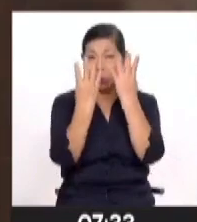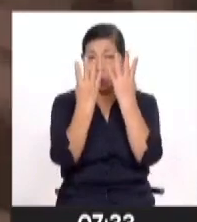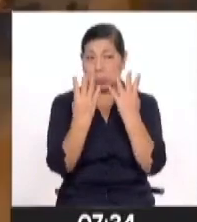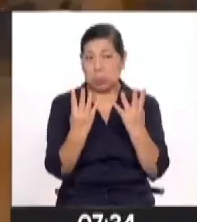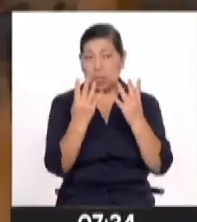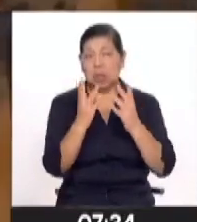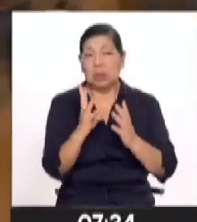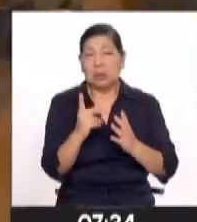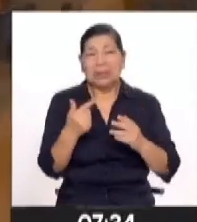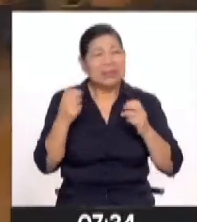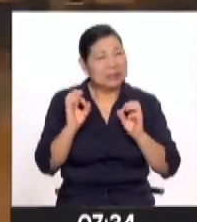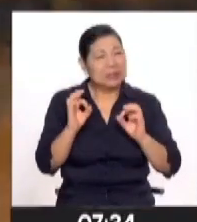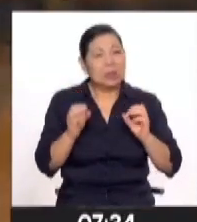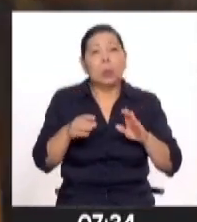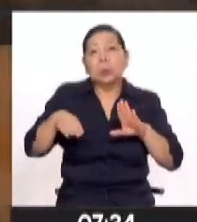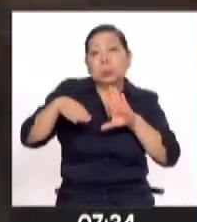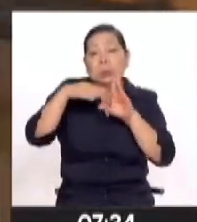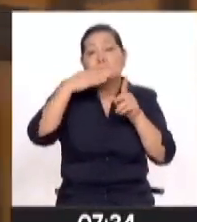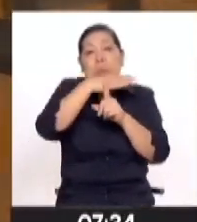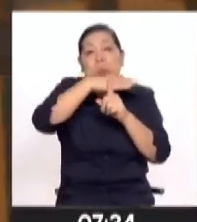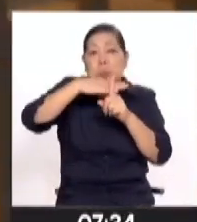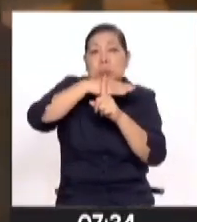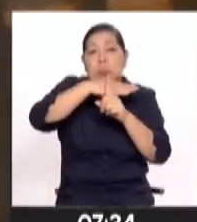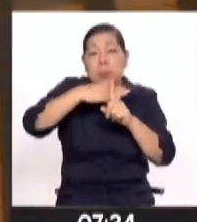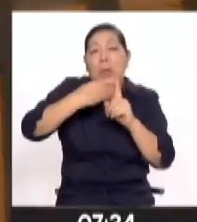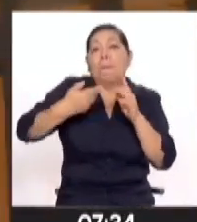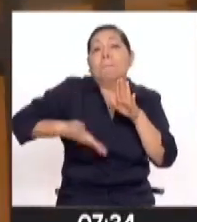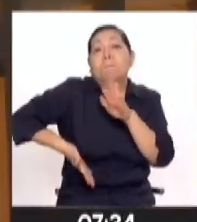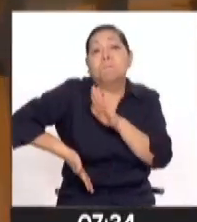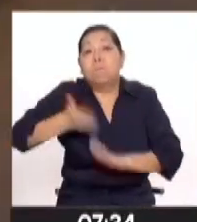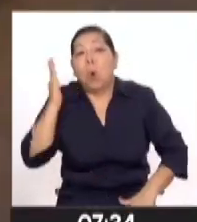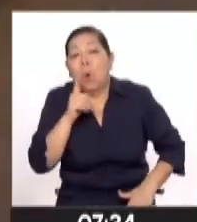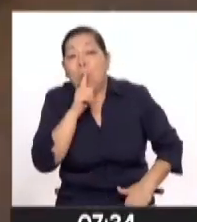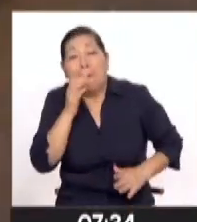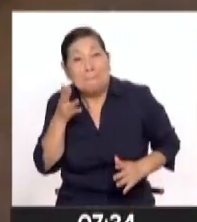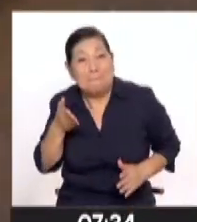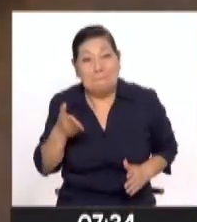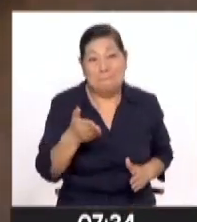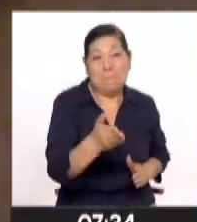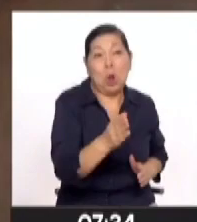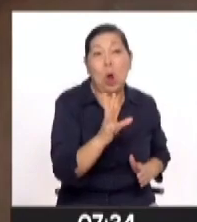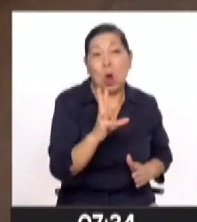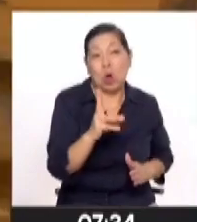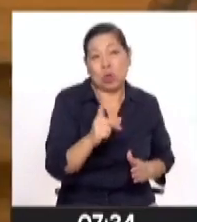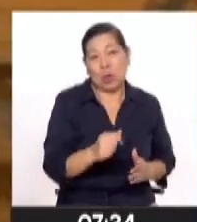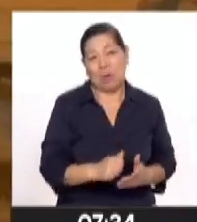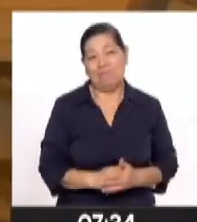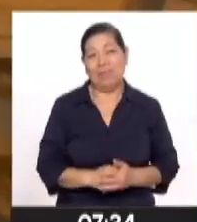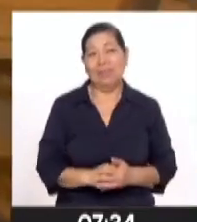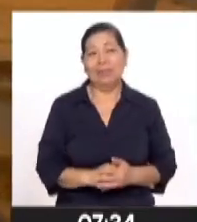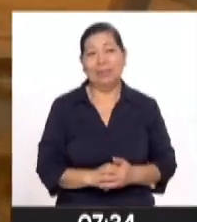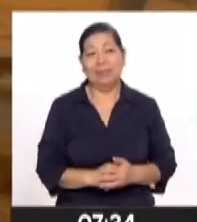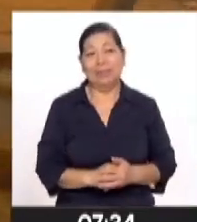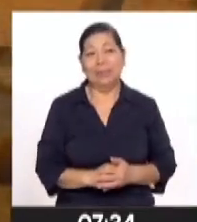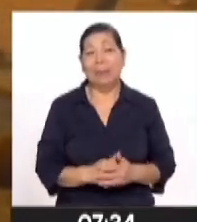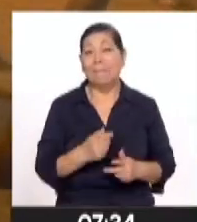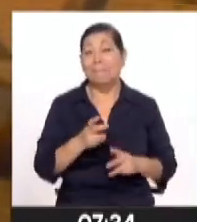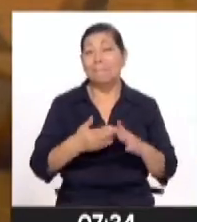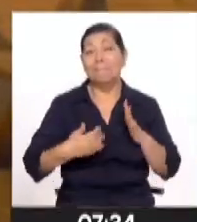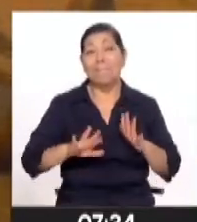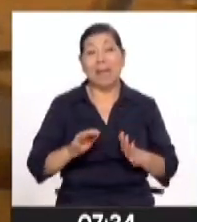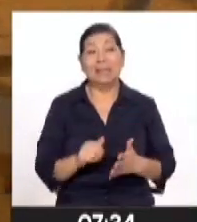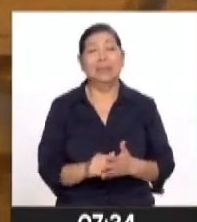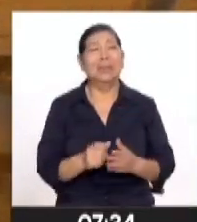los malhechores persisten en romper los fierros para escapar tras cometer sus ilícitos. Sus víctimas